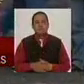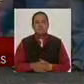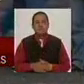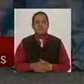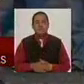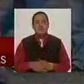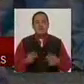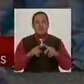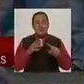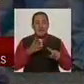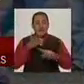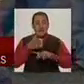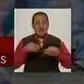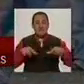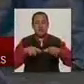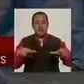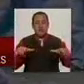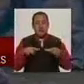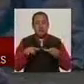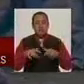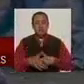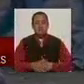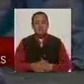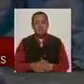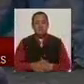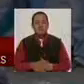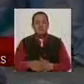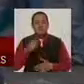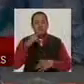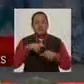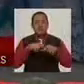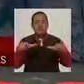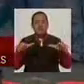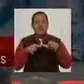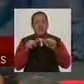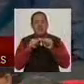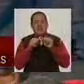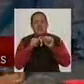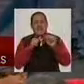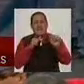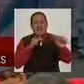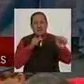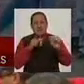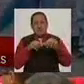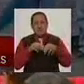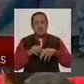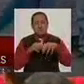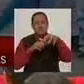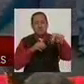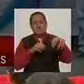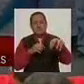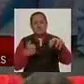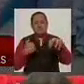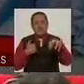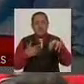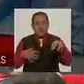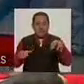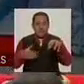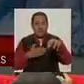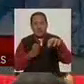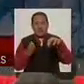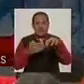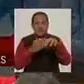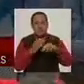para llegar hasta este punto. Es una de las zonas muy lejanas. Hemos tenido que